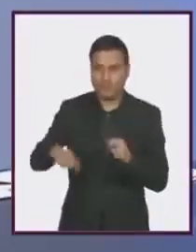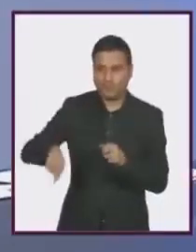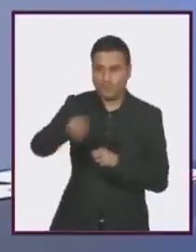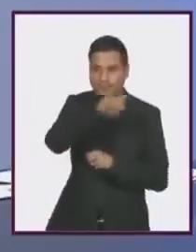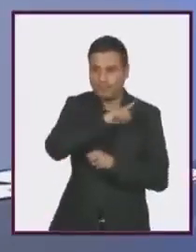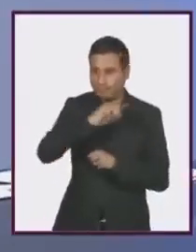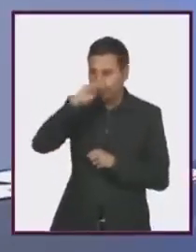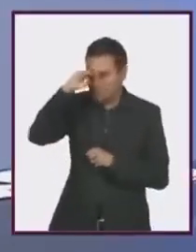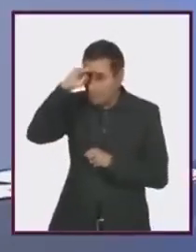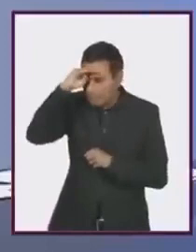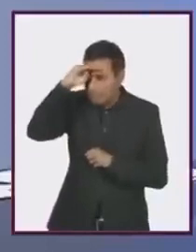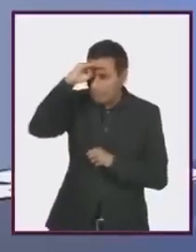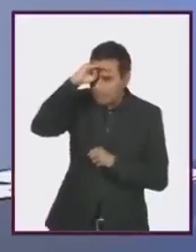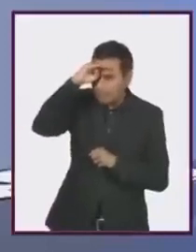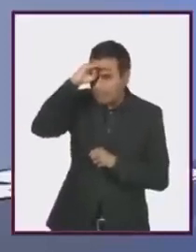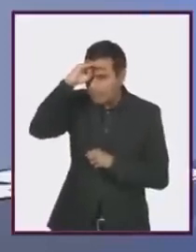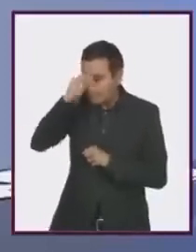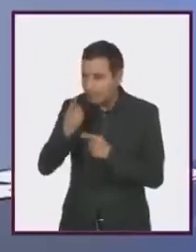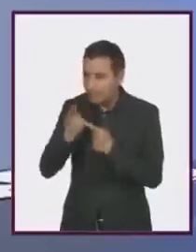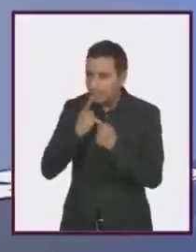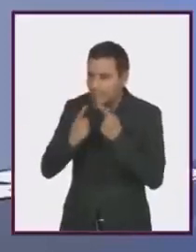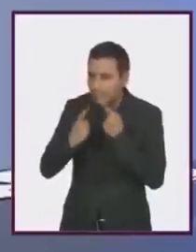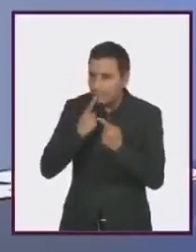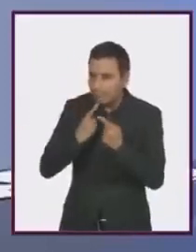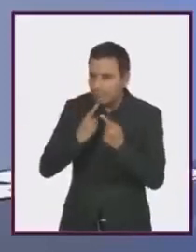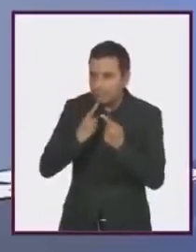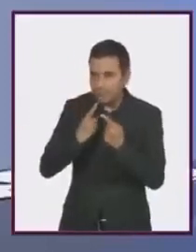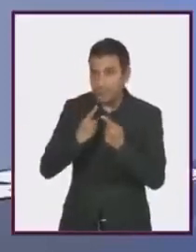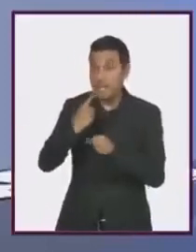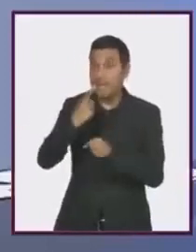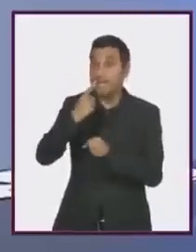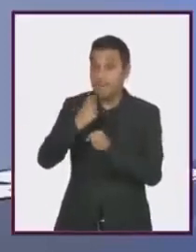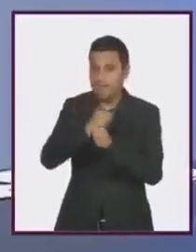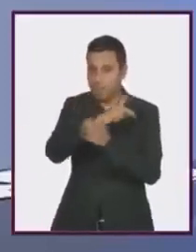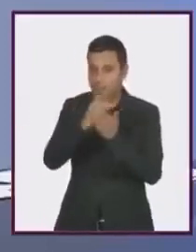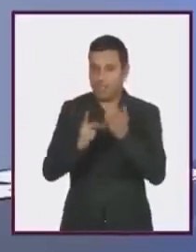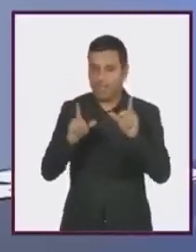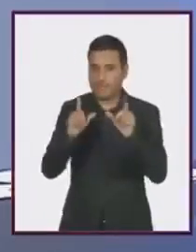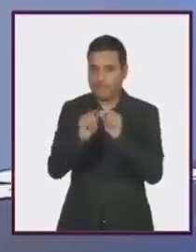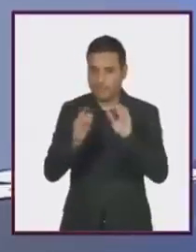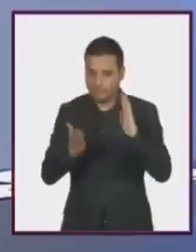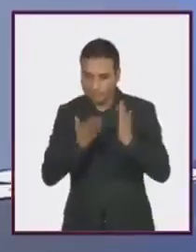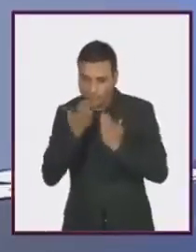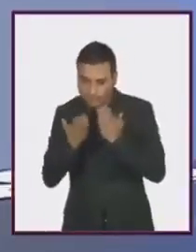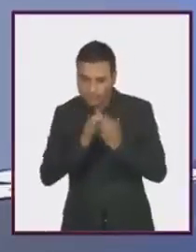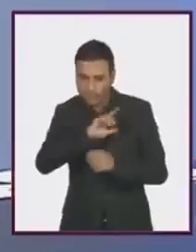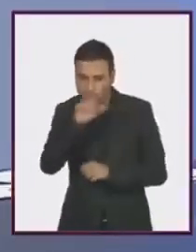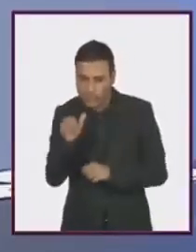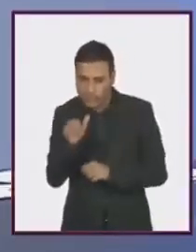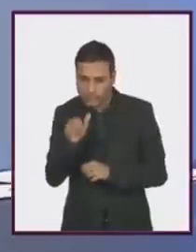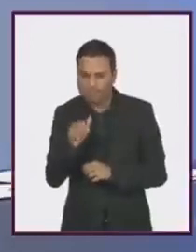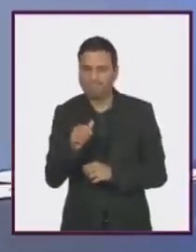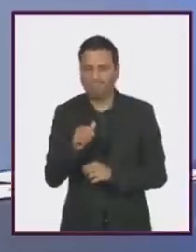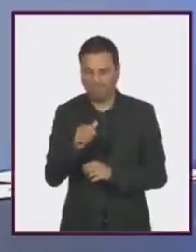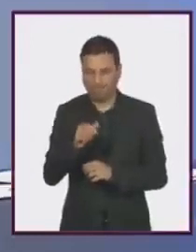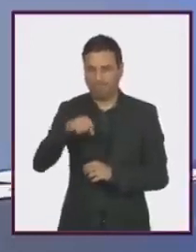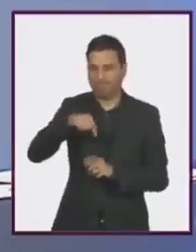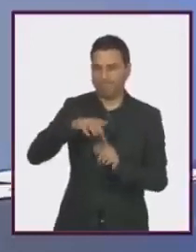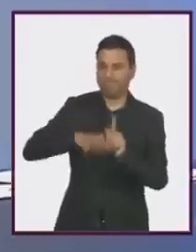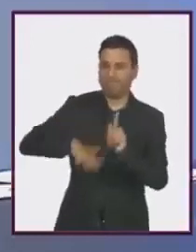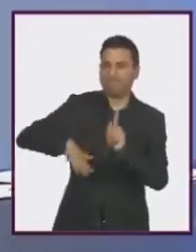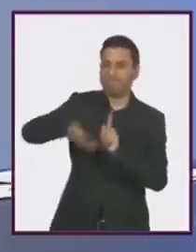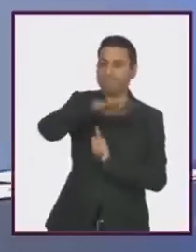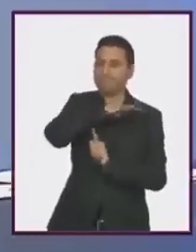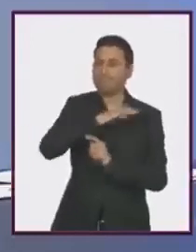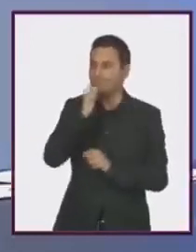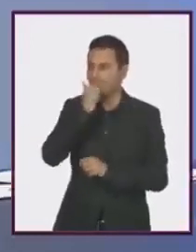realizar al analizar los programas sintéticos y viendo la manera de contextualizar estos hacia el plano de sus propias escuelas, de